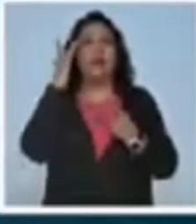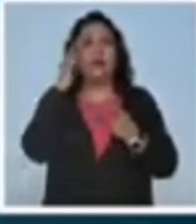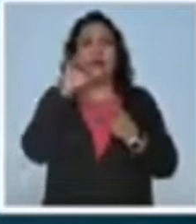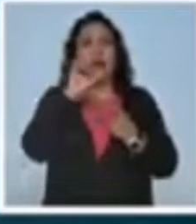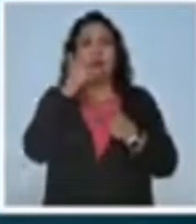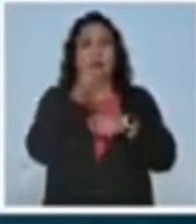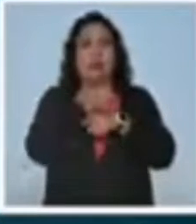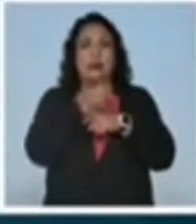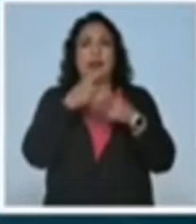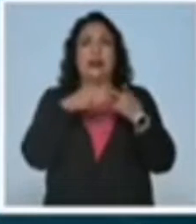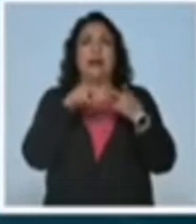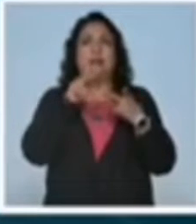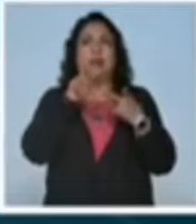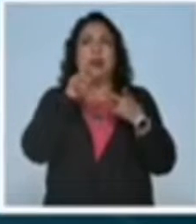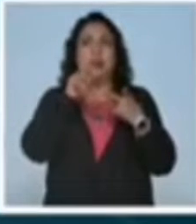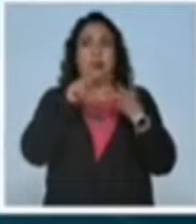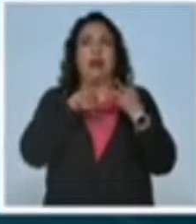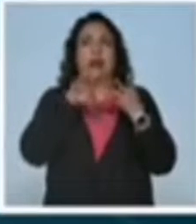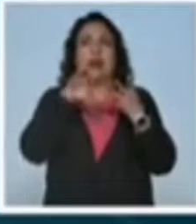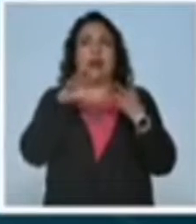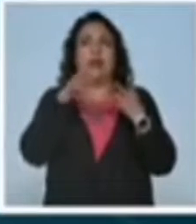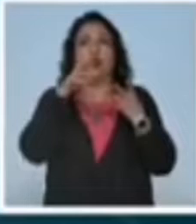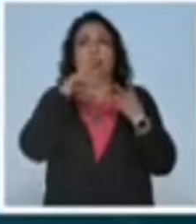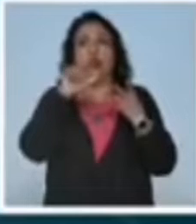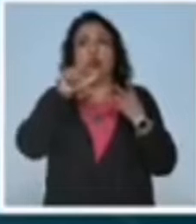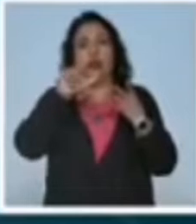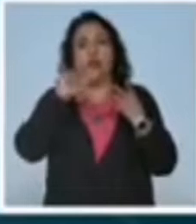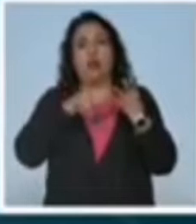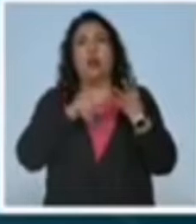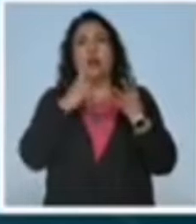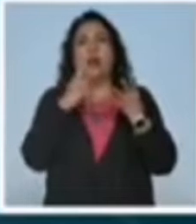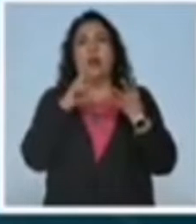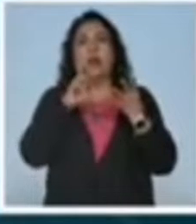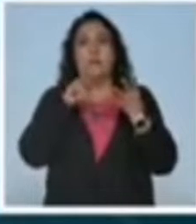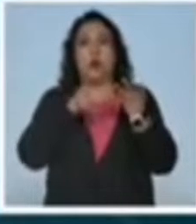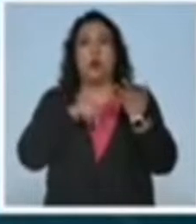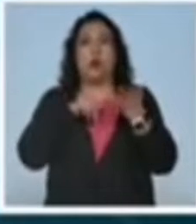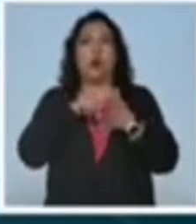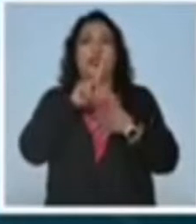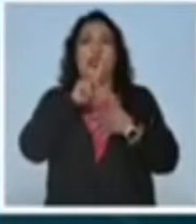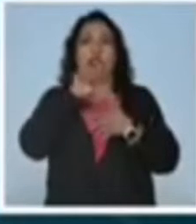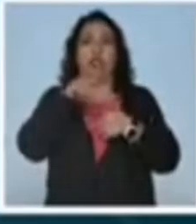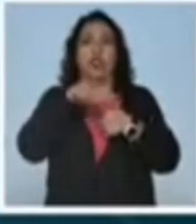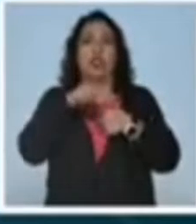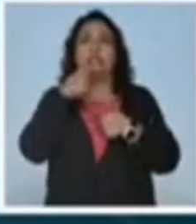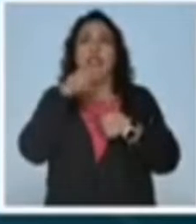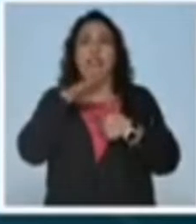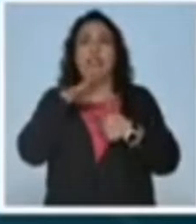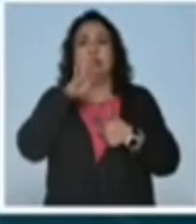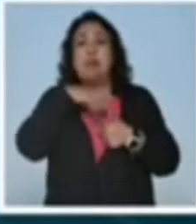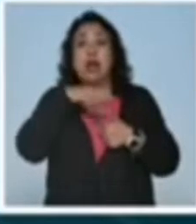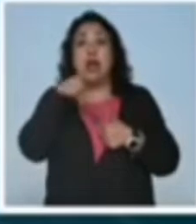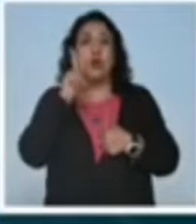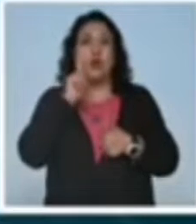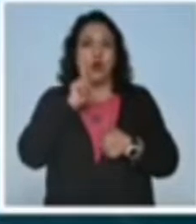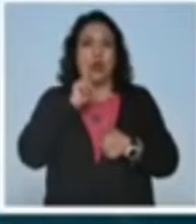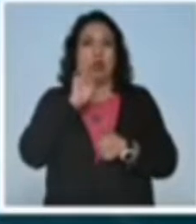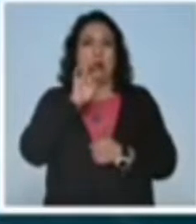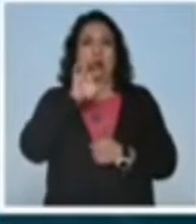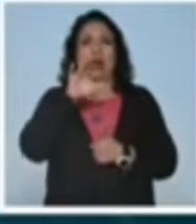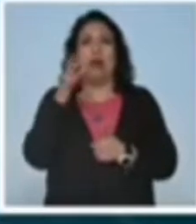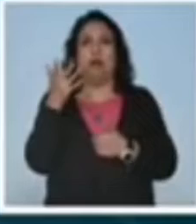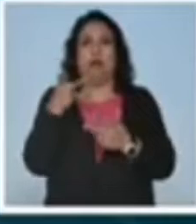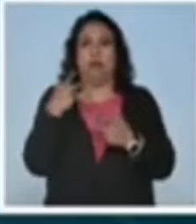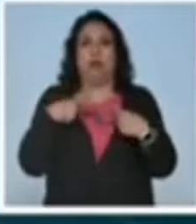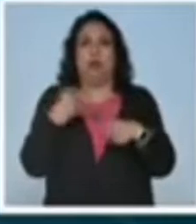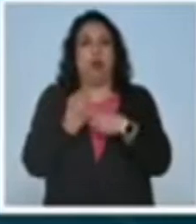Sangre, pasando por Pedro Páramo, El Coyote y La Bronca, Un Embrujo, Danzón y Niñas Mal, Blanca Guerra ha dado vida a personajes